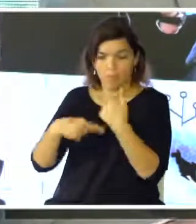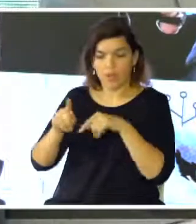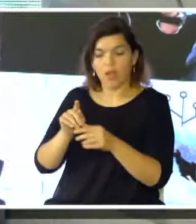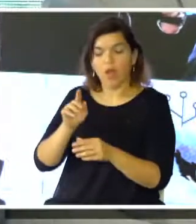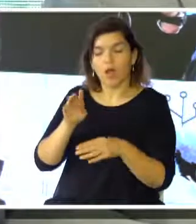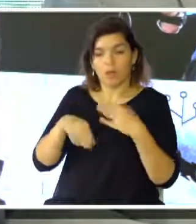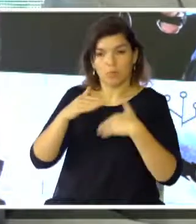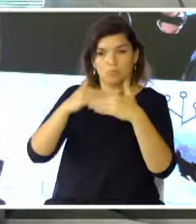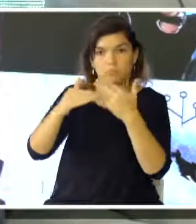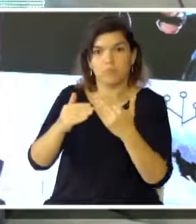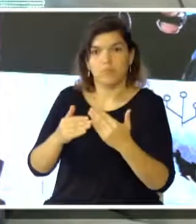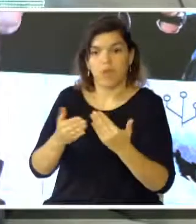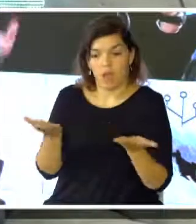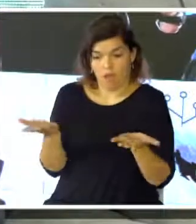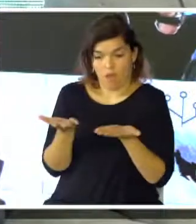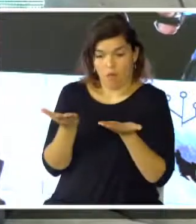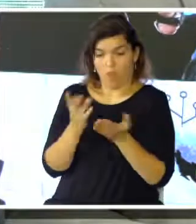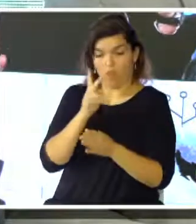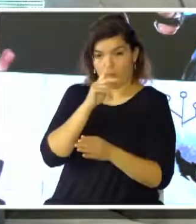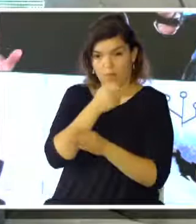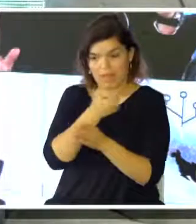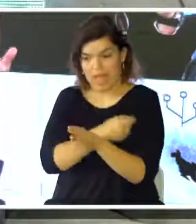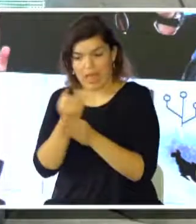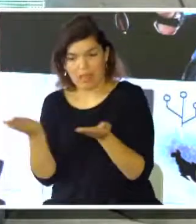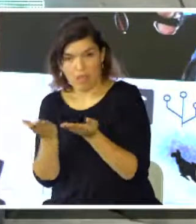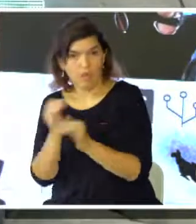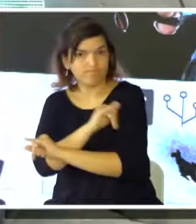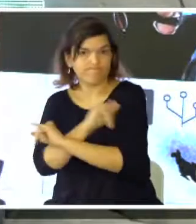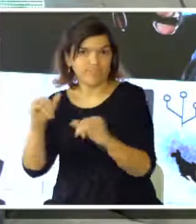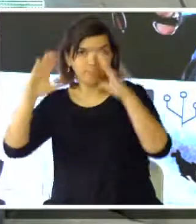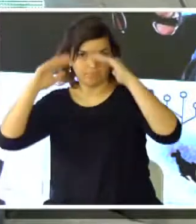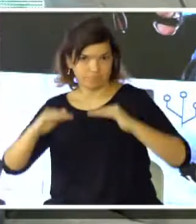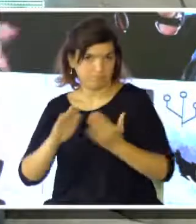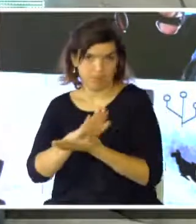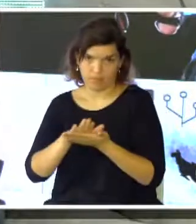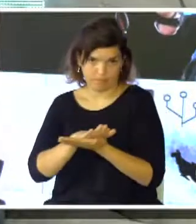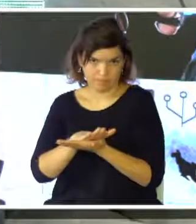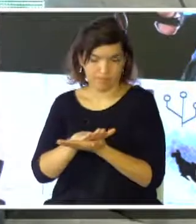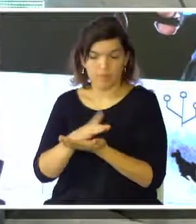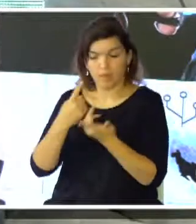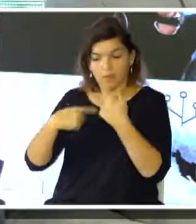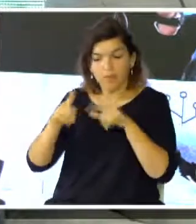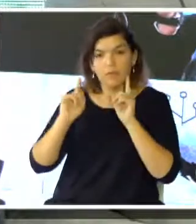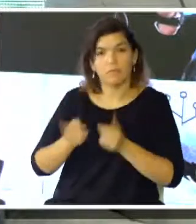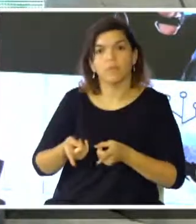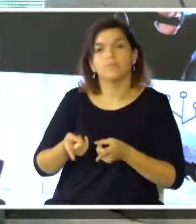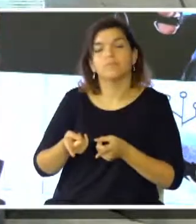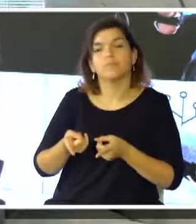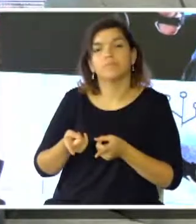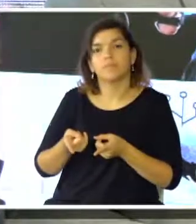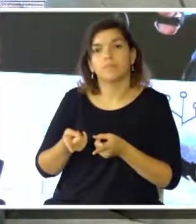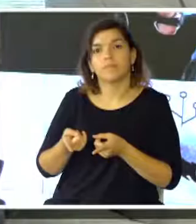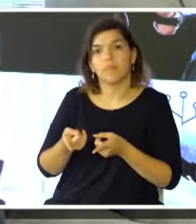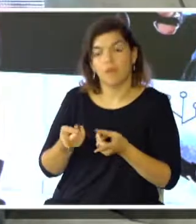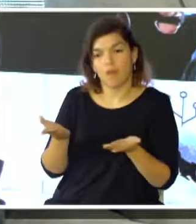la verdad que hoy desde el 2013 que no hay inundaciones en la ciudad de buenos aires y no sólo eso sino